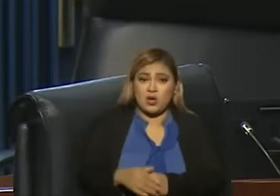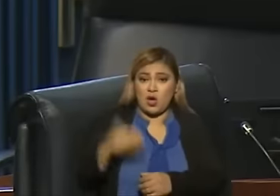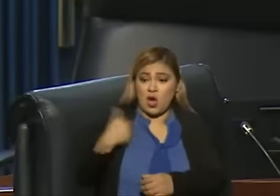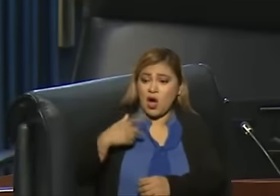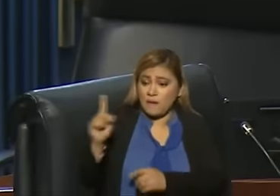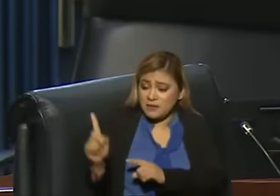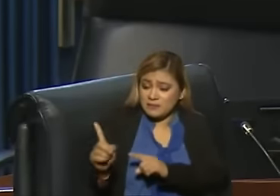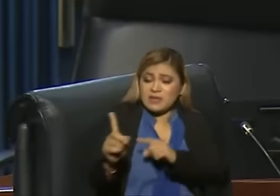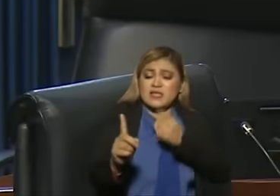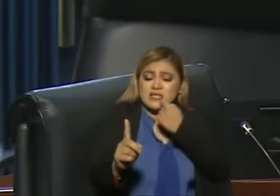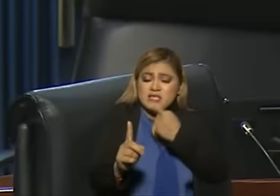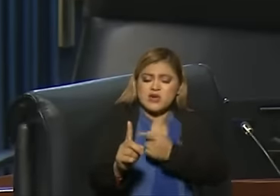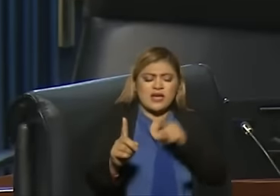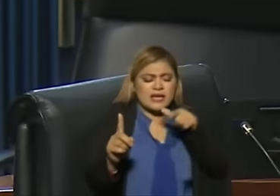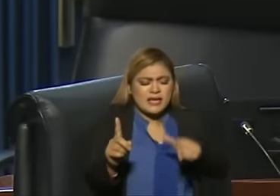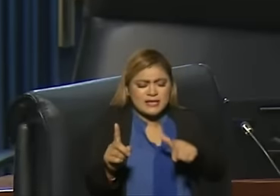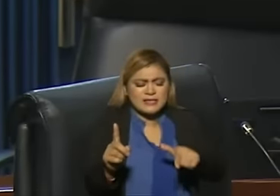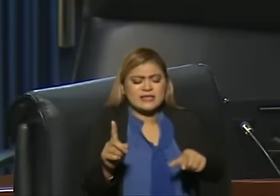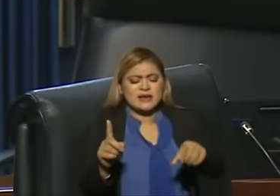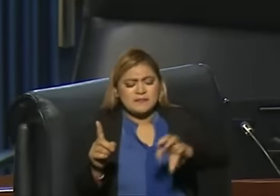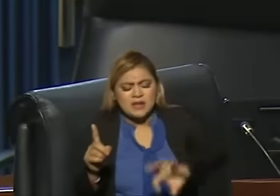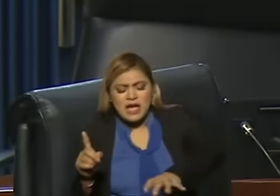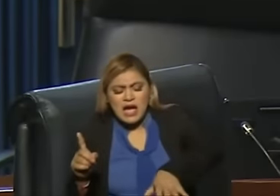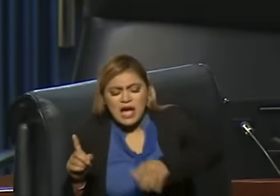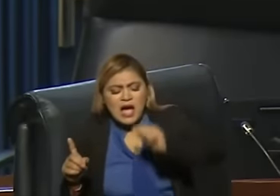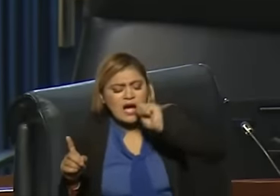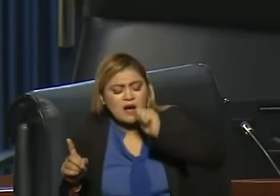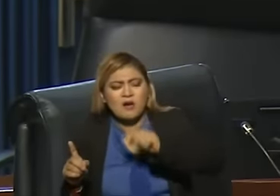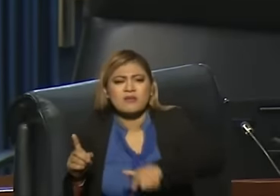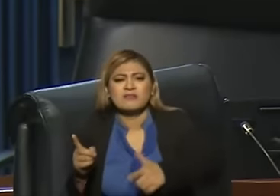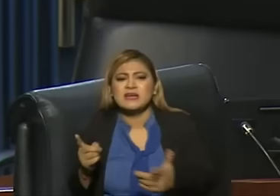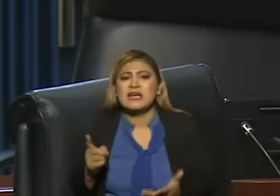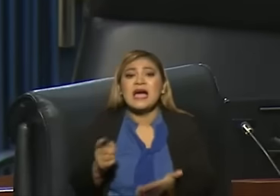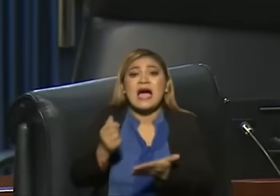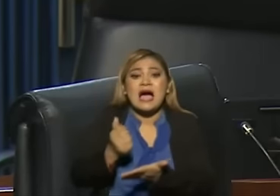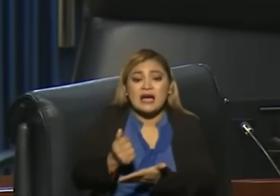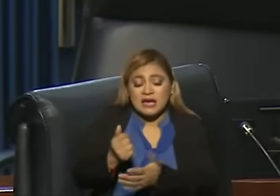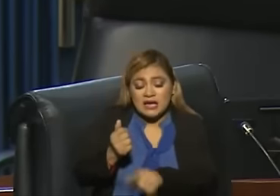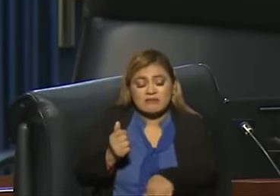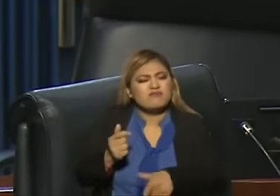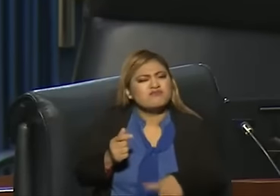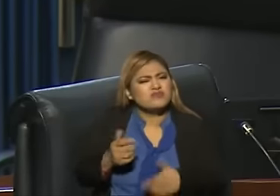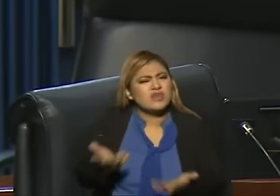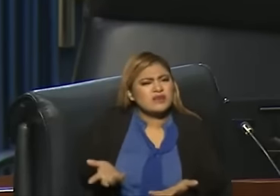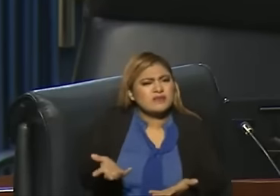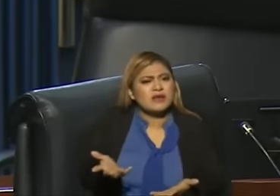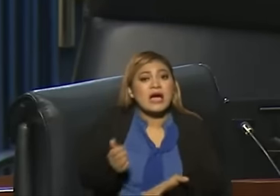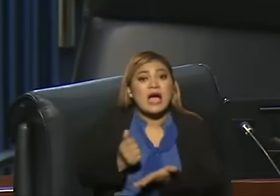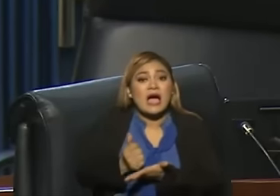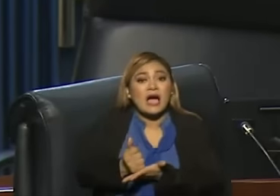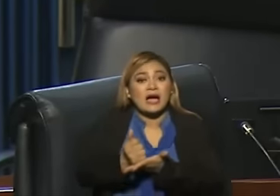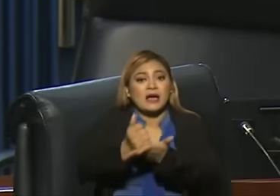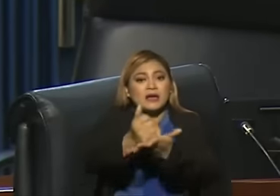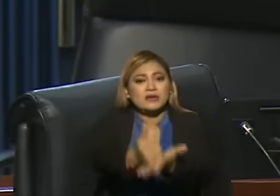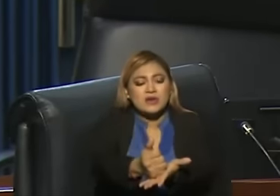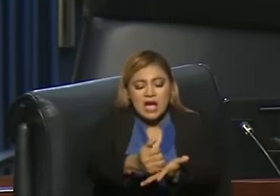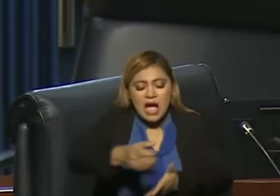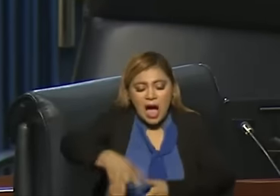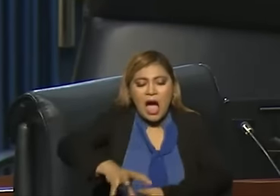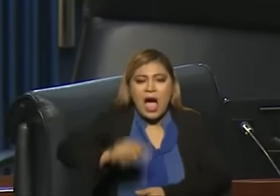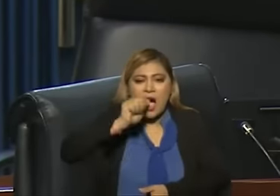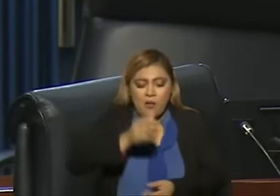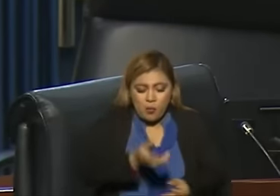ese estudio hídrico es lo que va a ayudar a darle agua al canal de